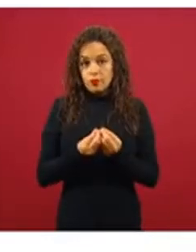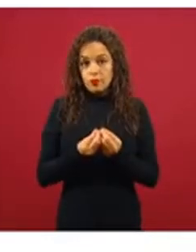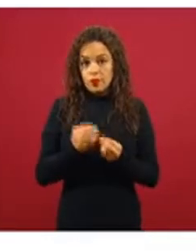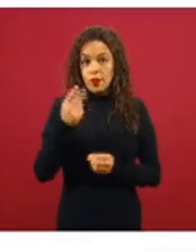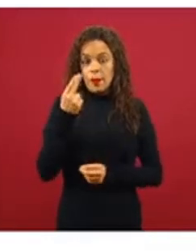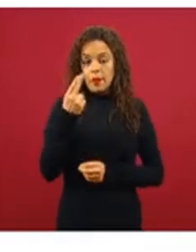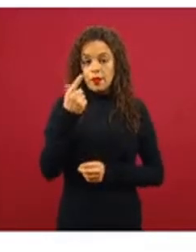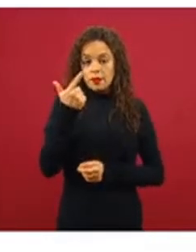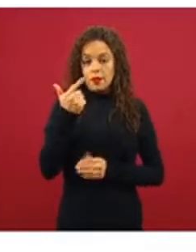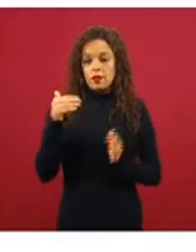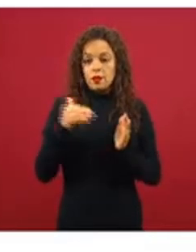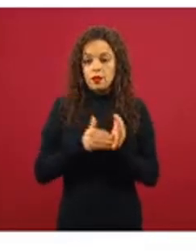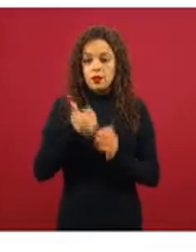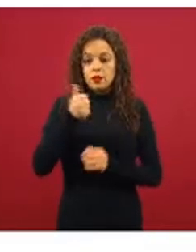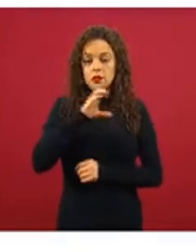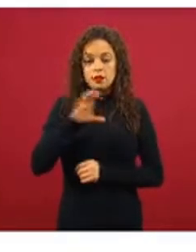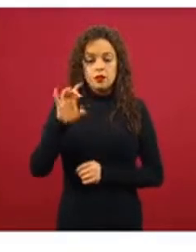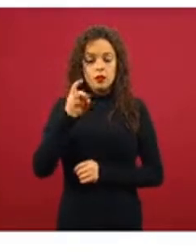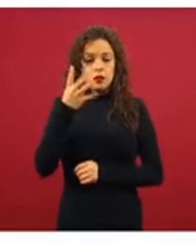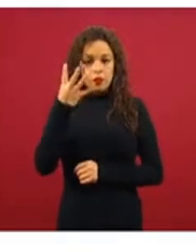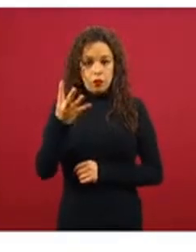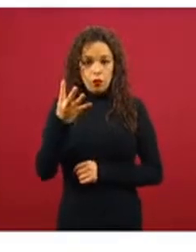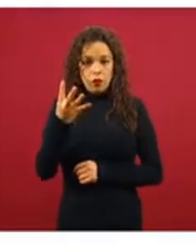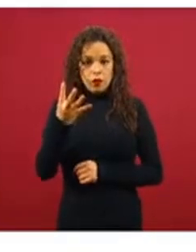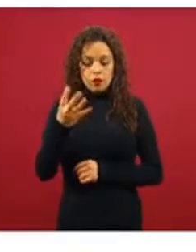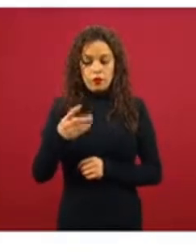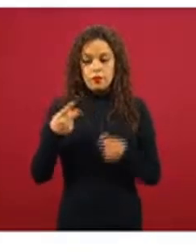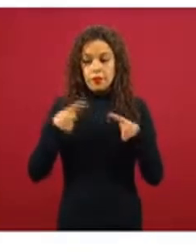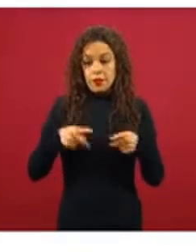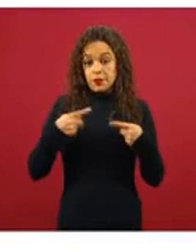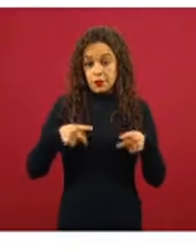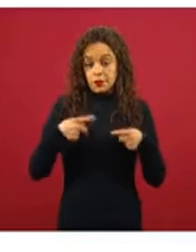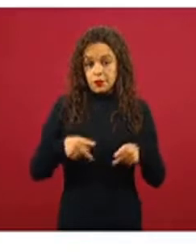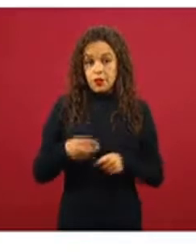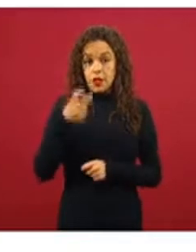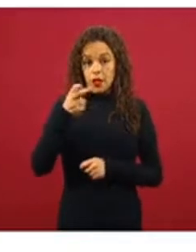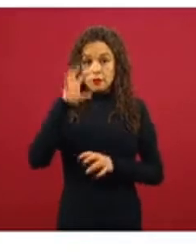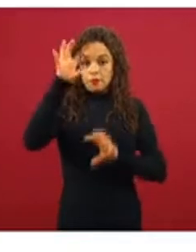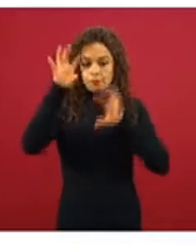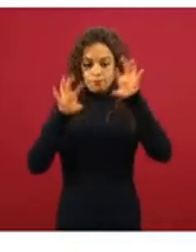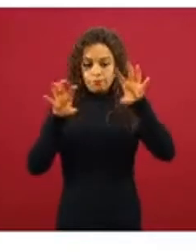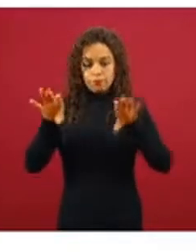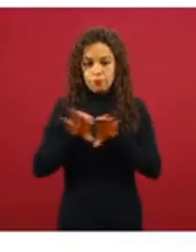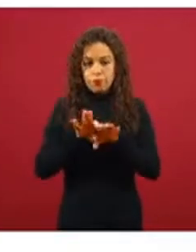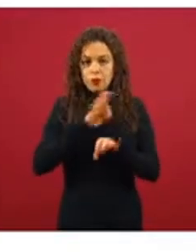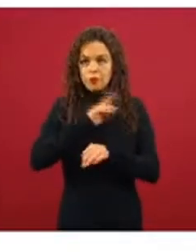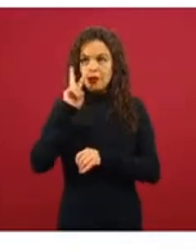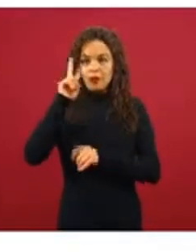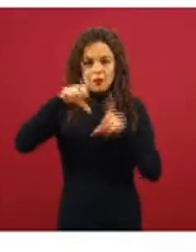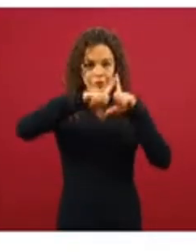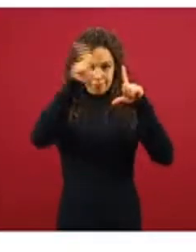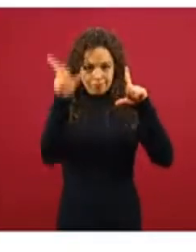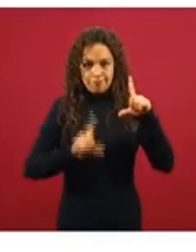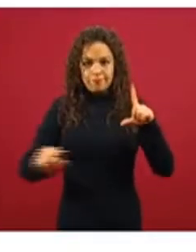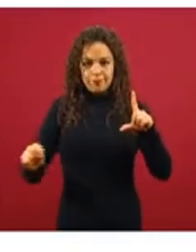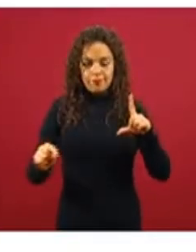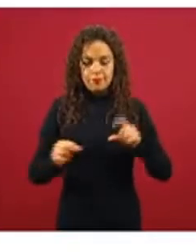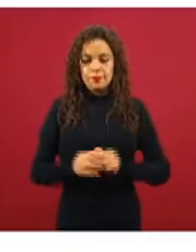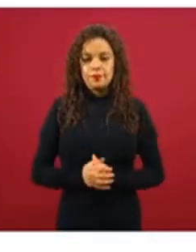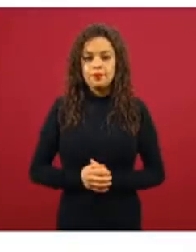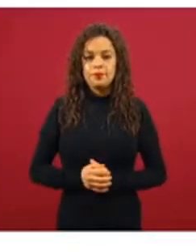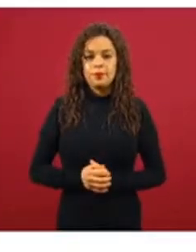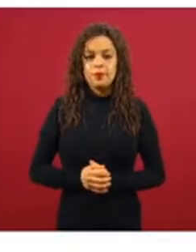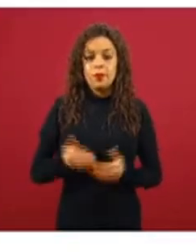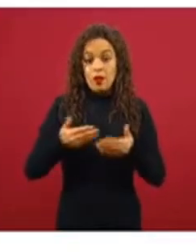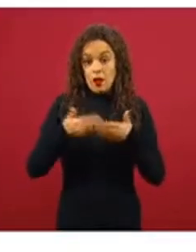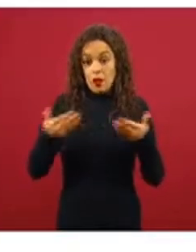27.634 casos, cómo esta carga se distribuye en el territorio nacional, y podemos ver cómo ahora se